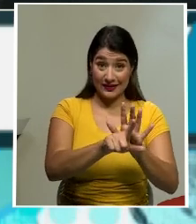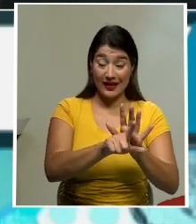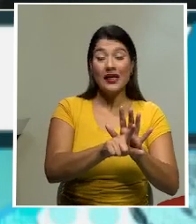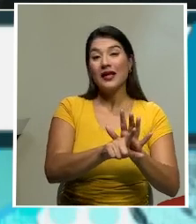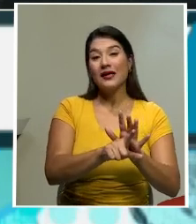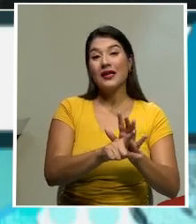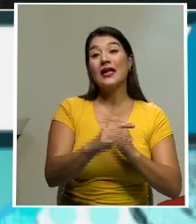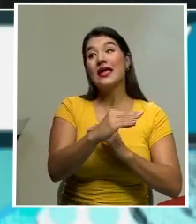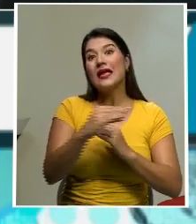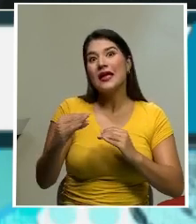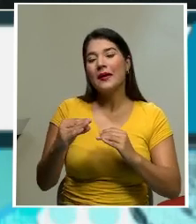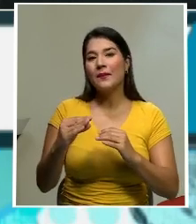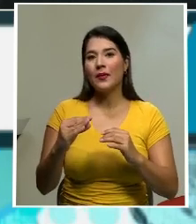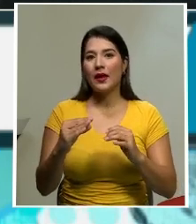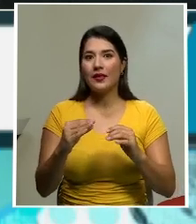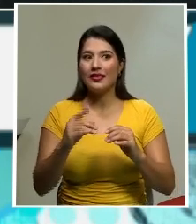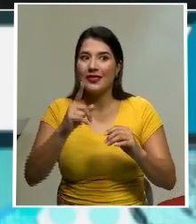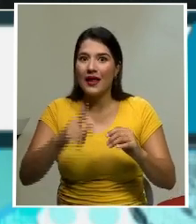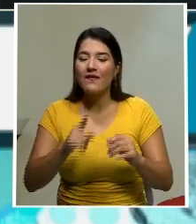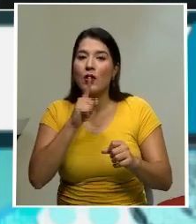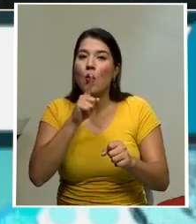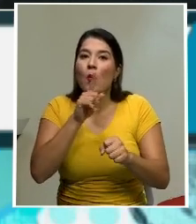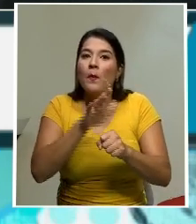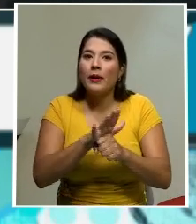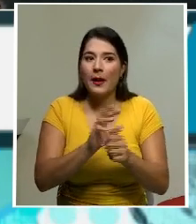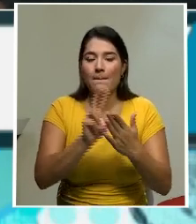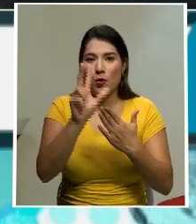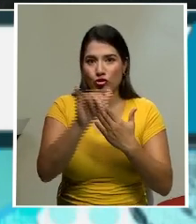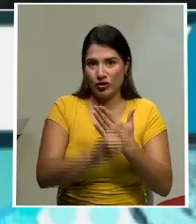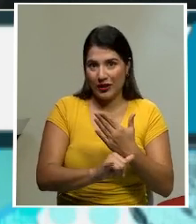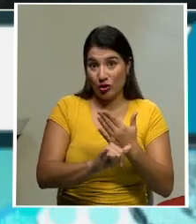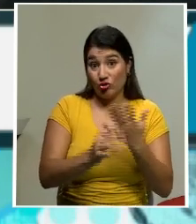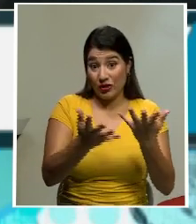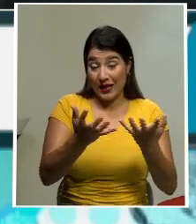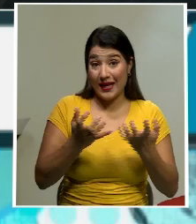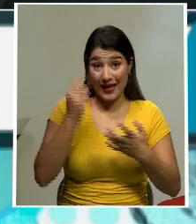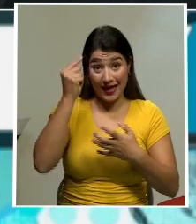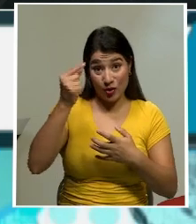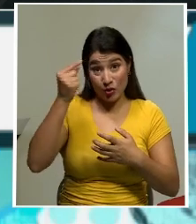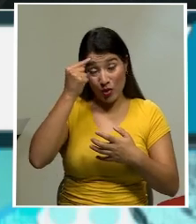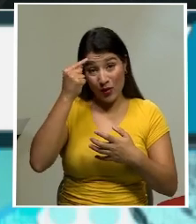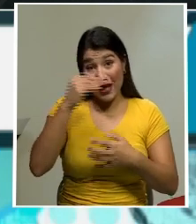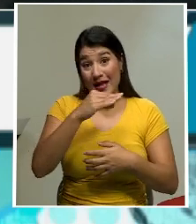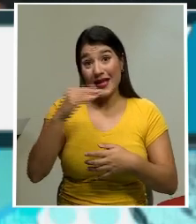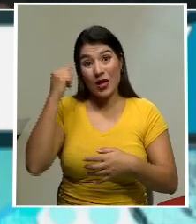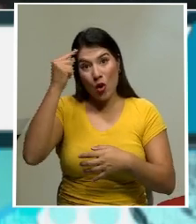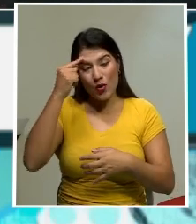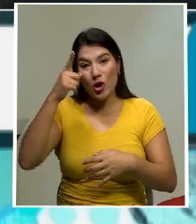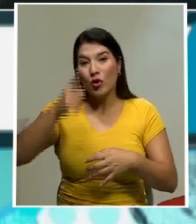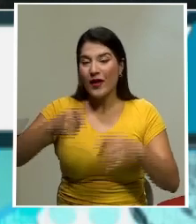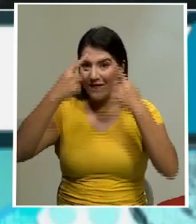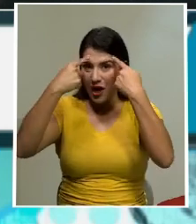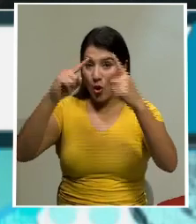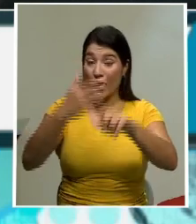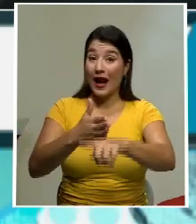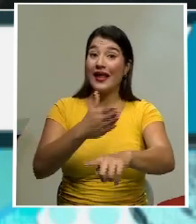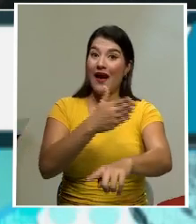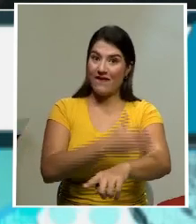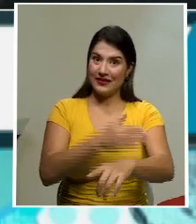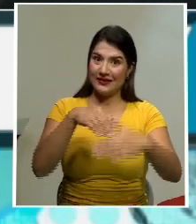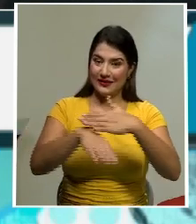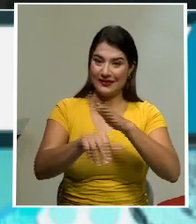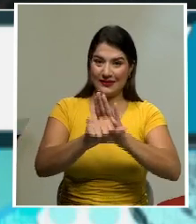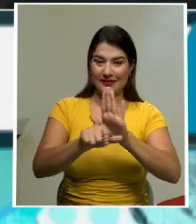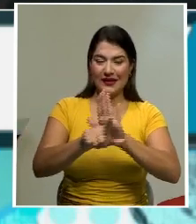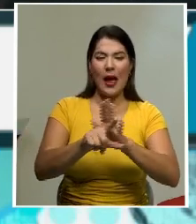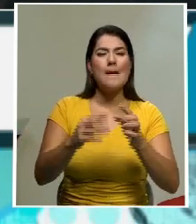del Poder Ejecutivo y que deberá buscar pues hacer que avancen en el primer poder de la República, entre ellos por supuesto los que